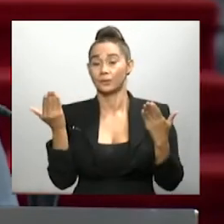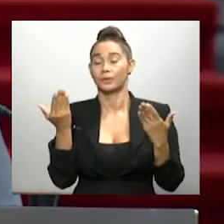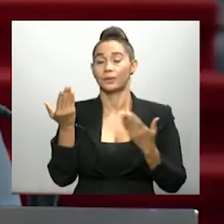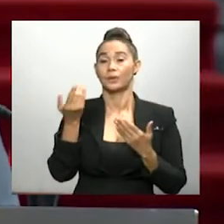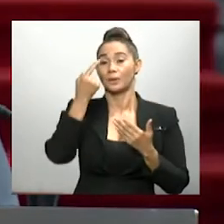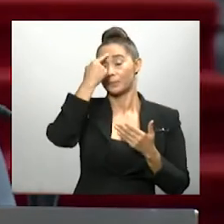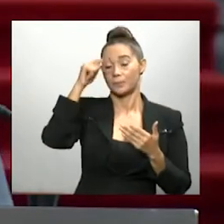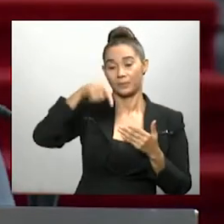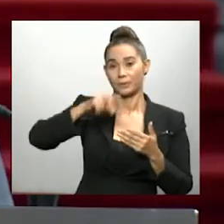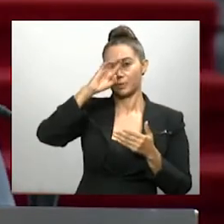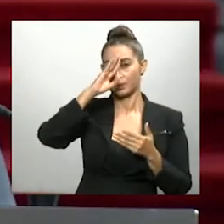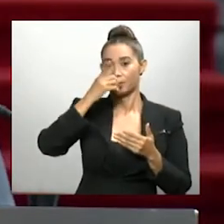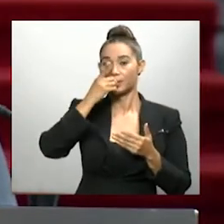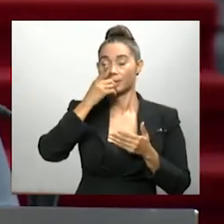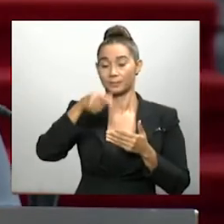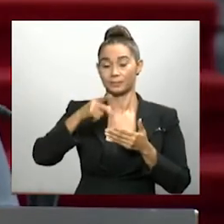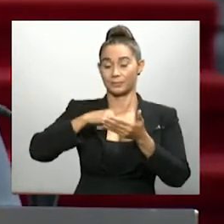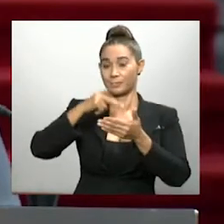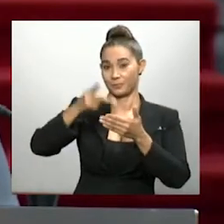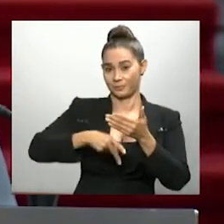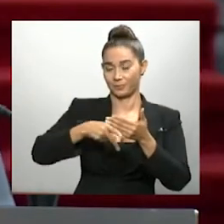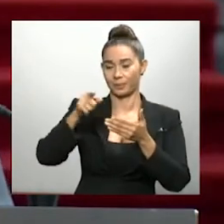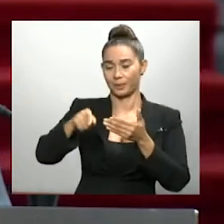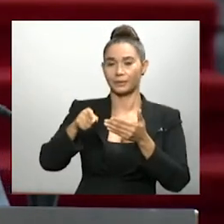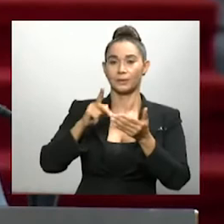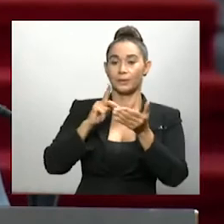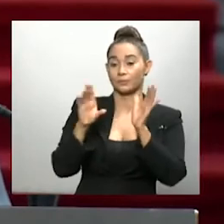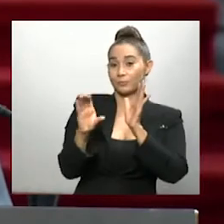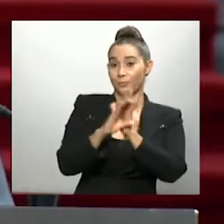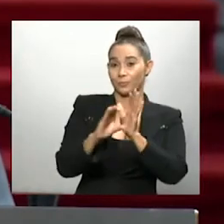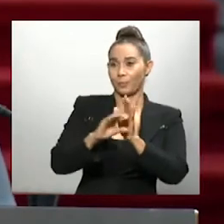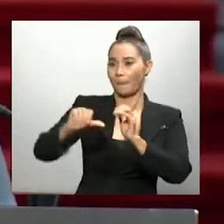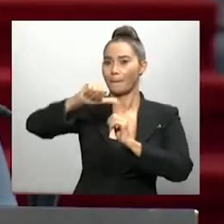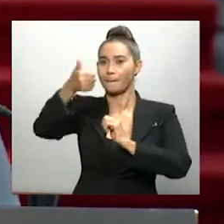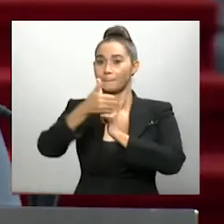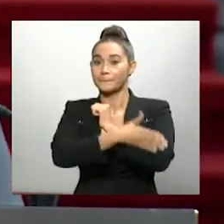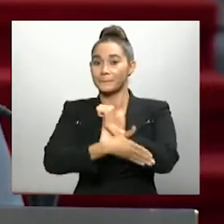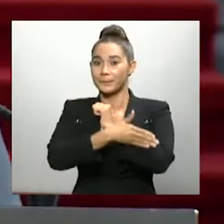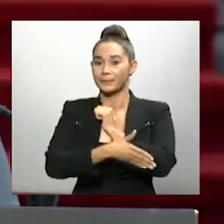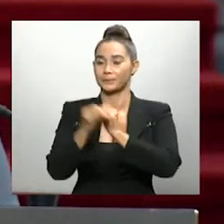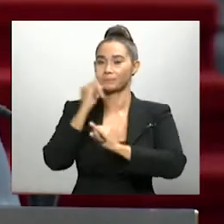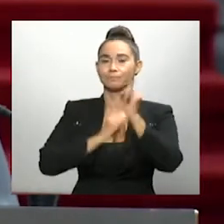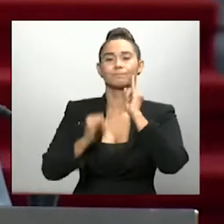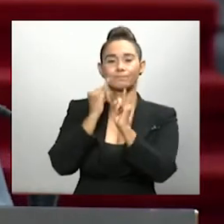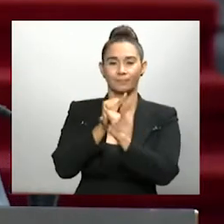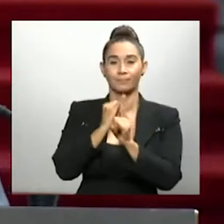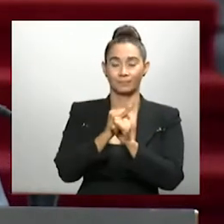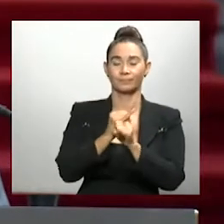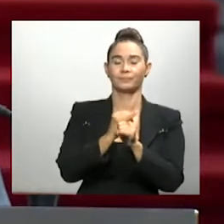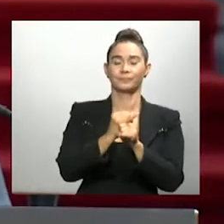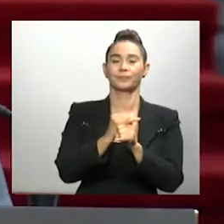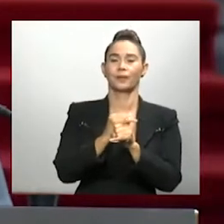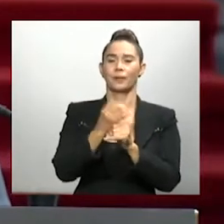cuenta. Pero creemos que este no es el momento para bajar la guardia cuando nadie sabe si está circulando en el país